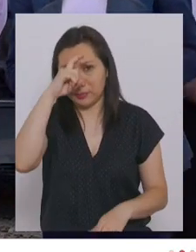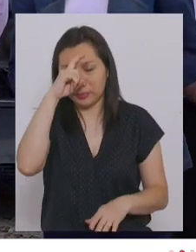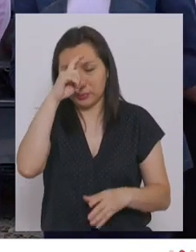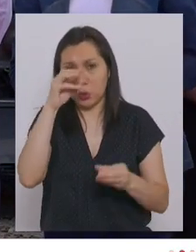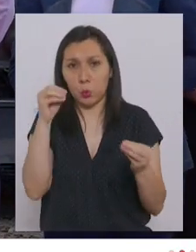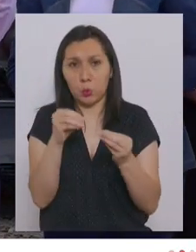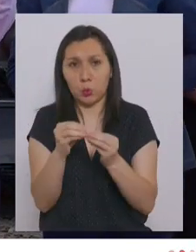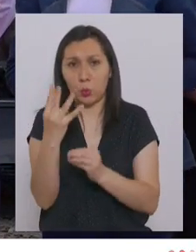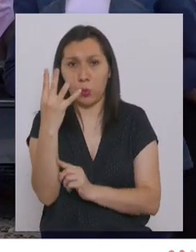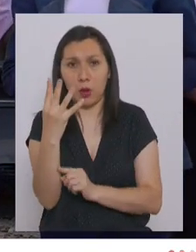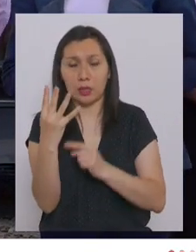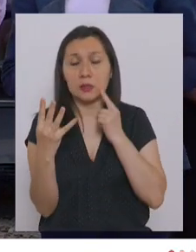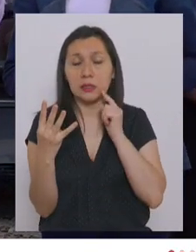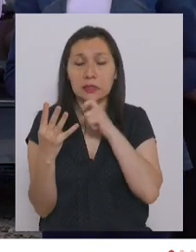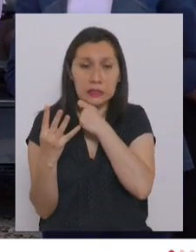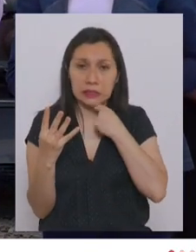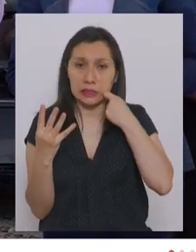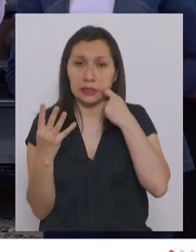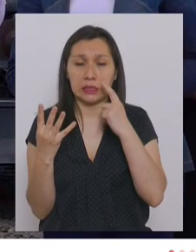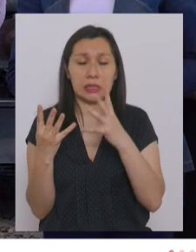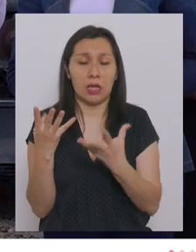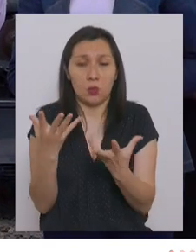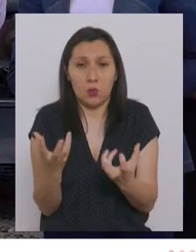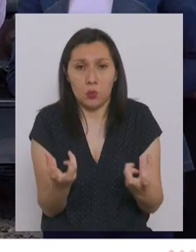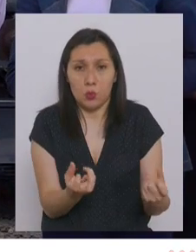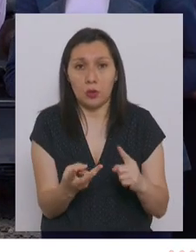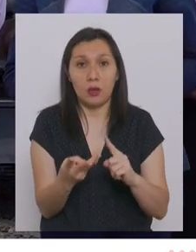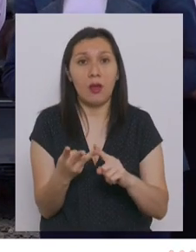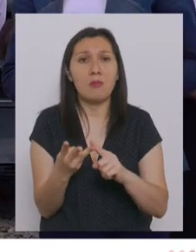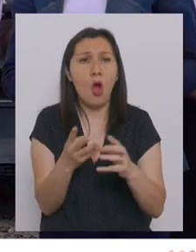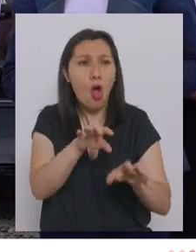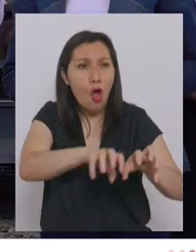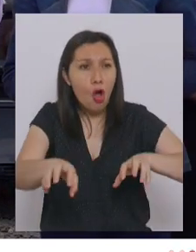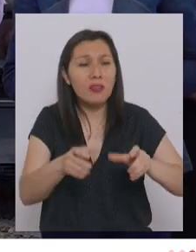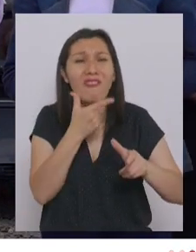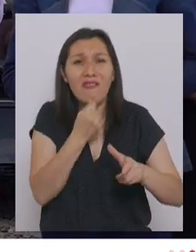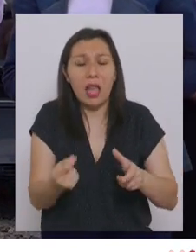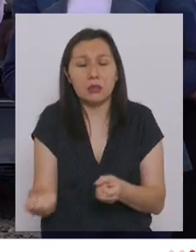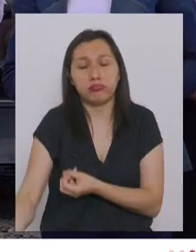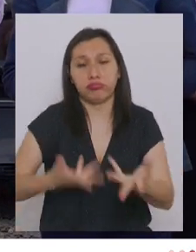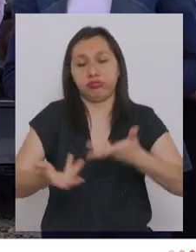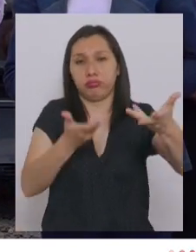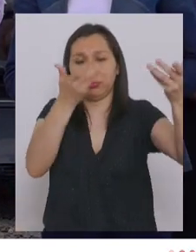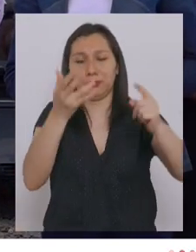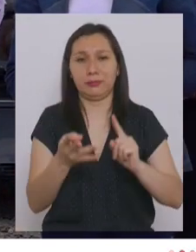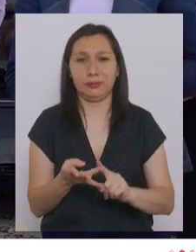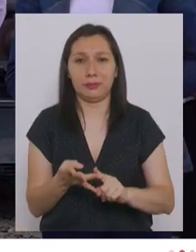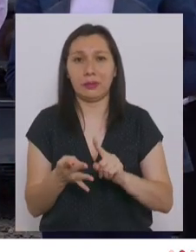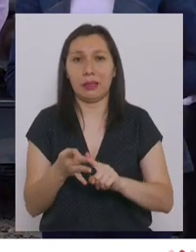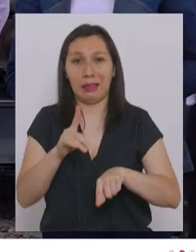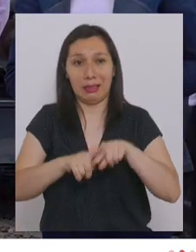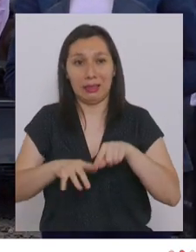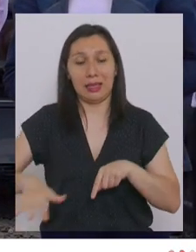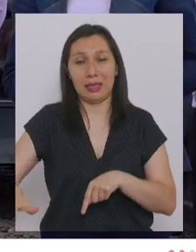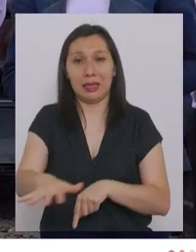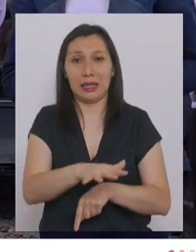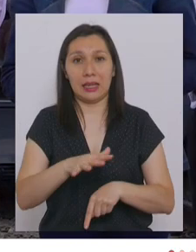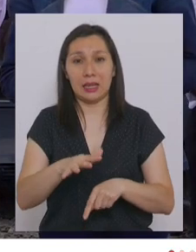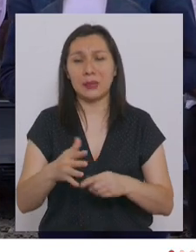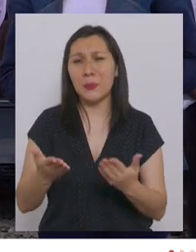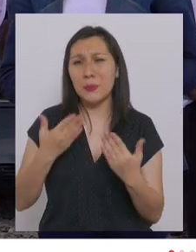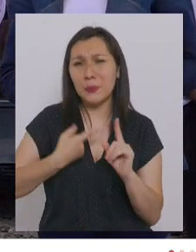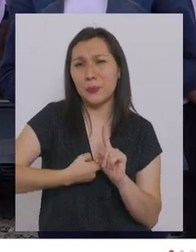juntado cuatro factores: la sequía, mucho material combustible en el terreno,